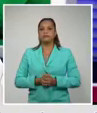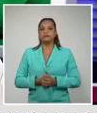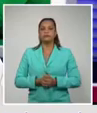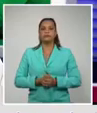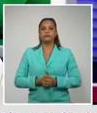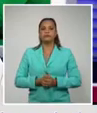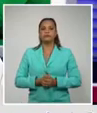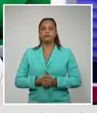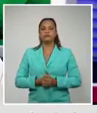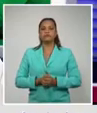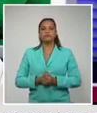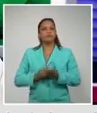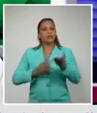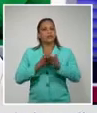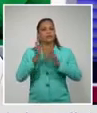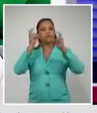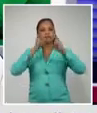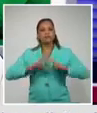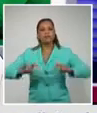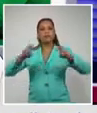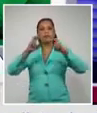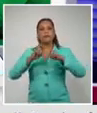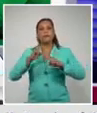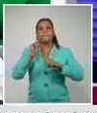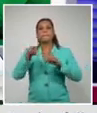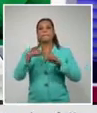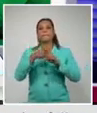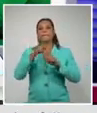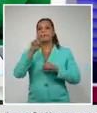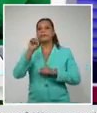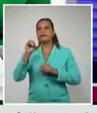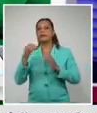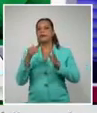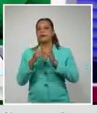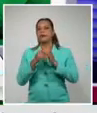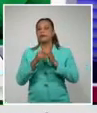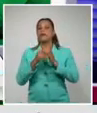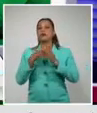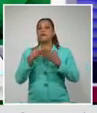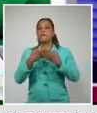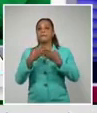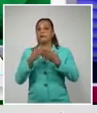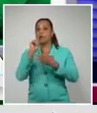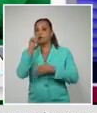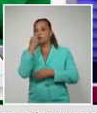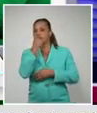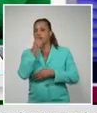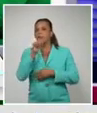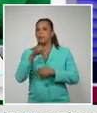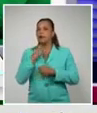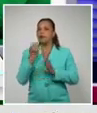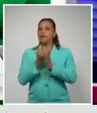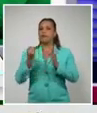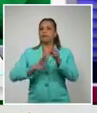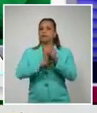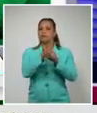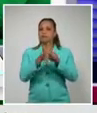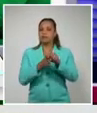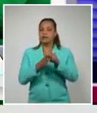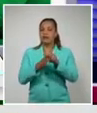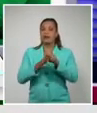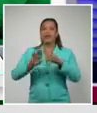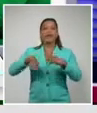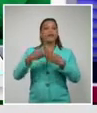Se estudiaron nuevamente más de 20.000 muestras para el diagnóstico de COVID-19. En el día de